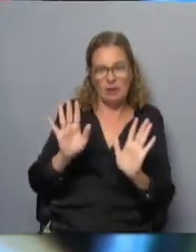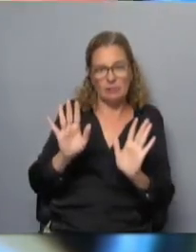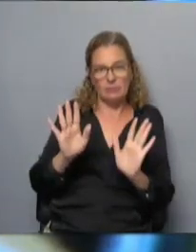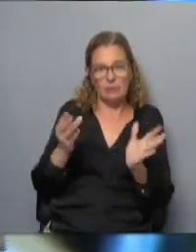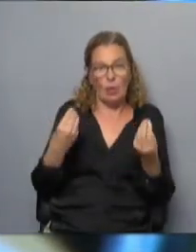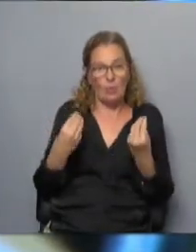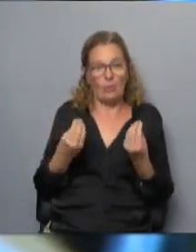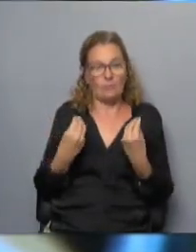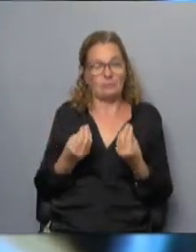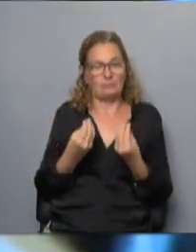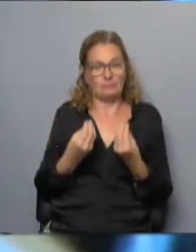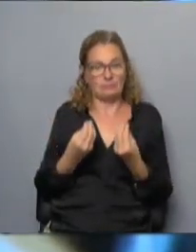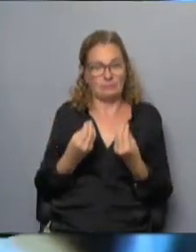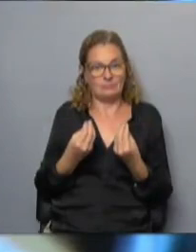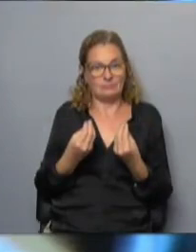cómo